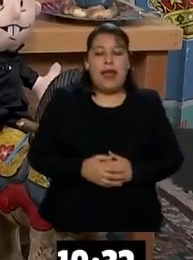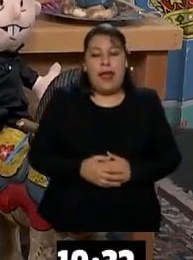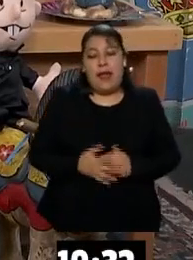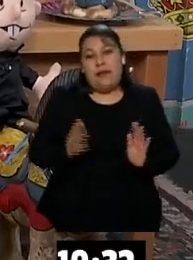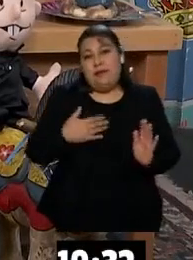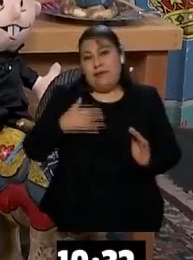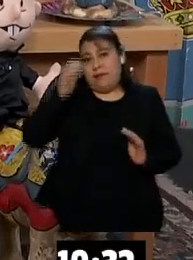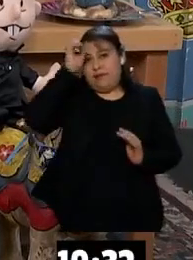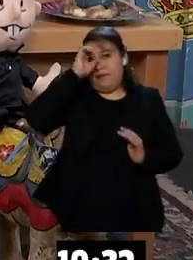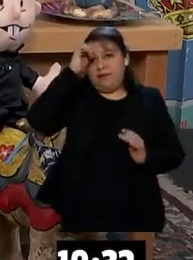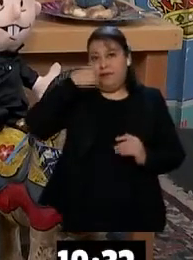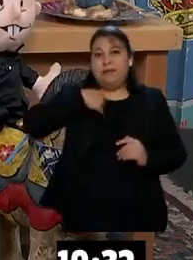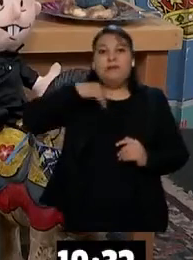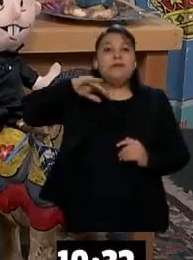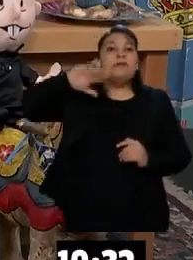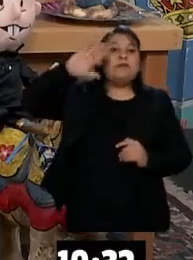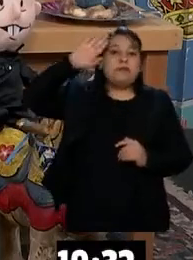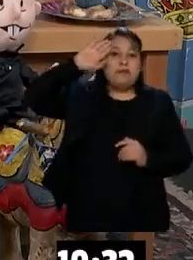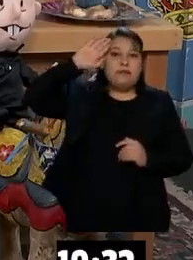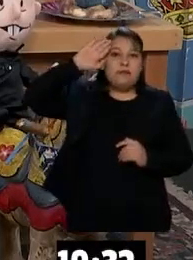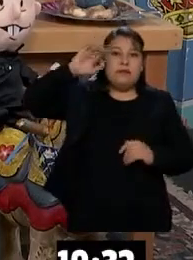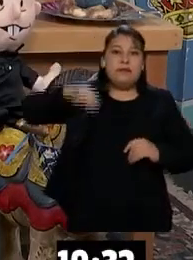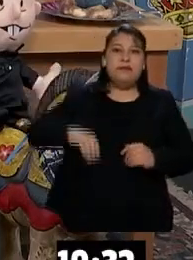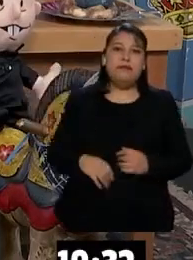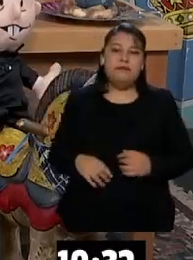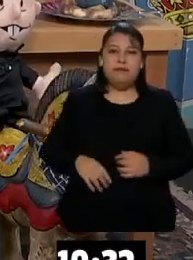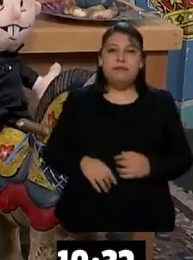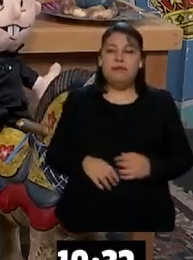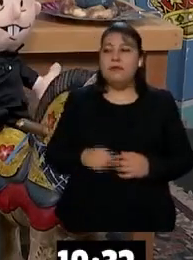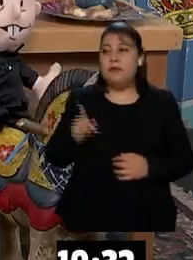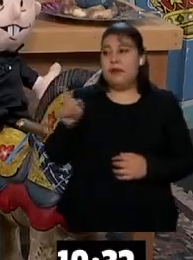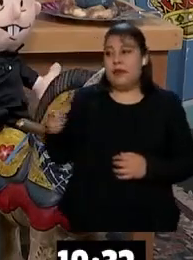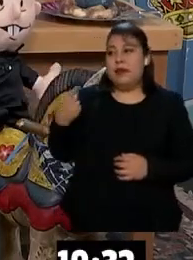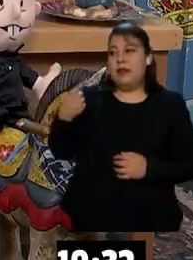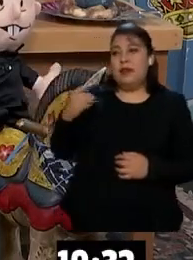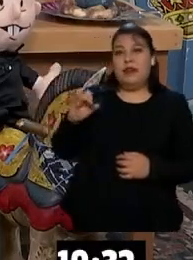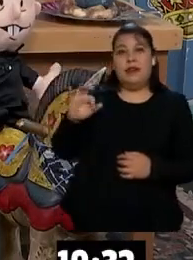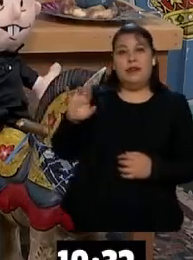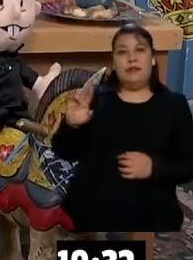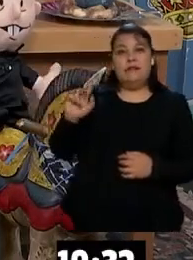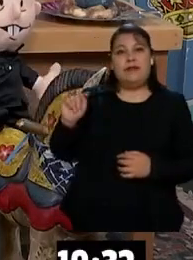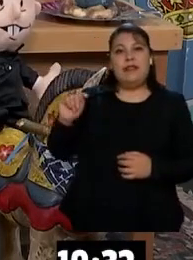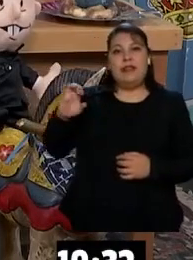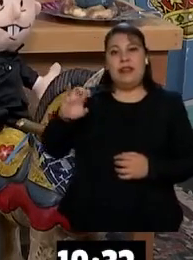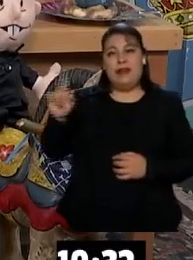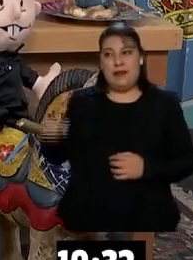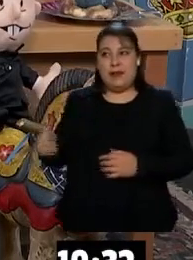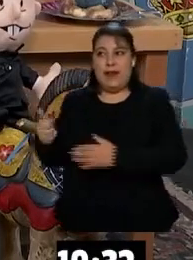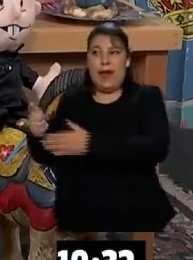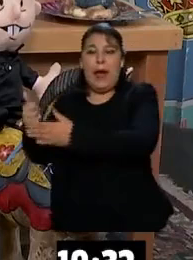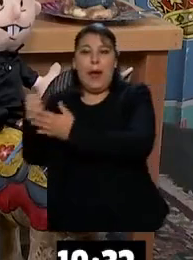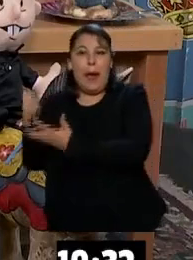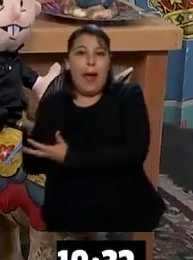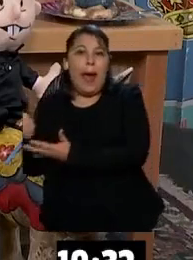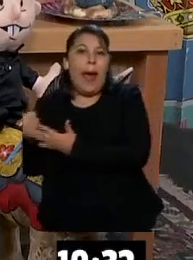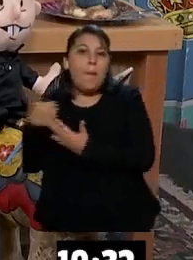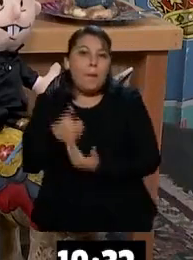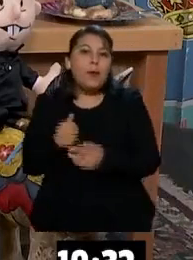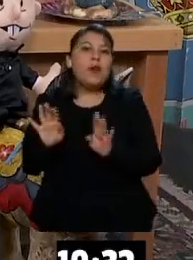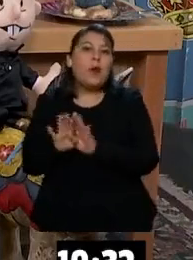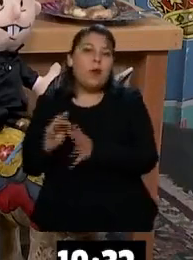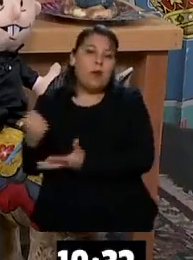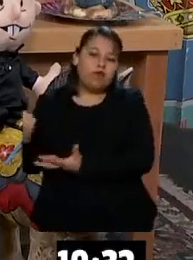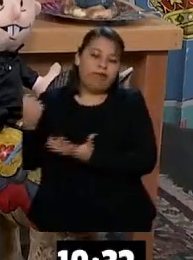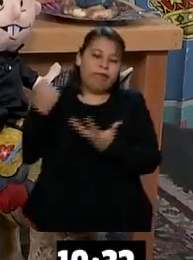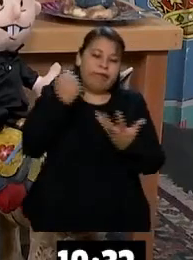el financiamiento que le hizo a lo largo de 3 campañas políticas. Le ayudó a financiar el trabajo al presidente López Obrador. Por eso,